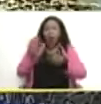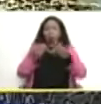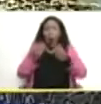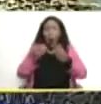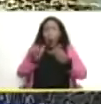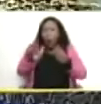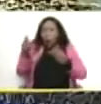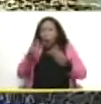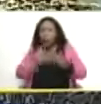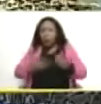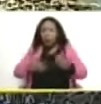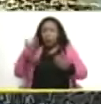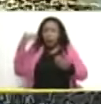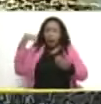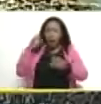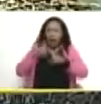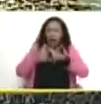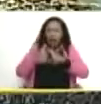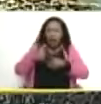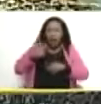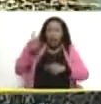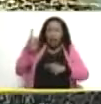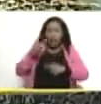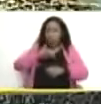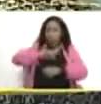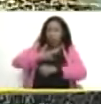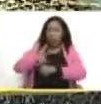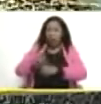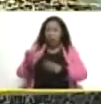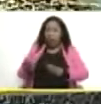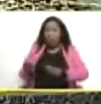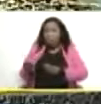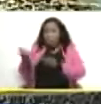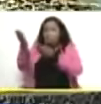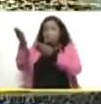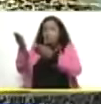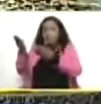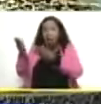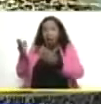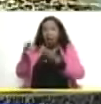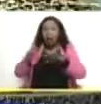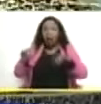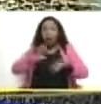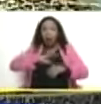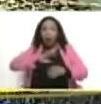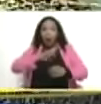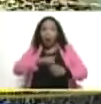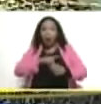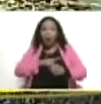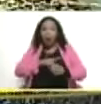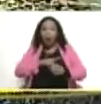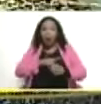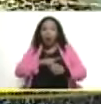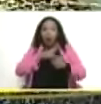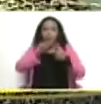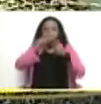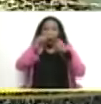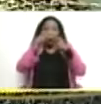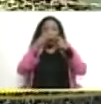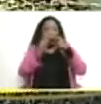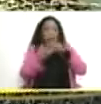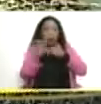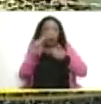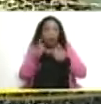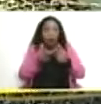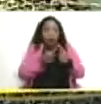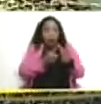Castro, una dictadura para entregar nuestras riquezas petroleras, y cómo convertían a Venezuela en una